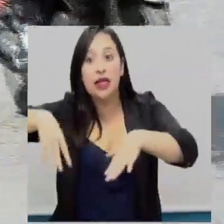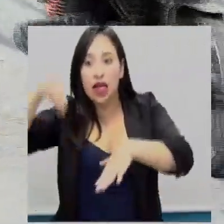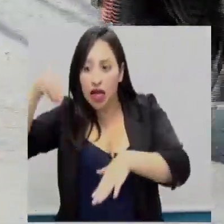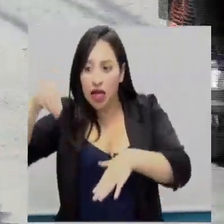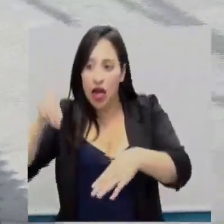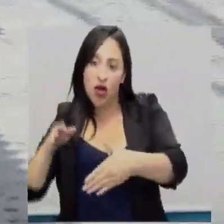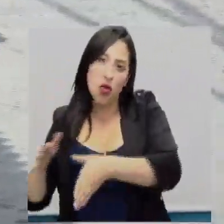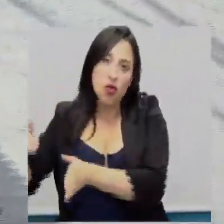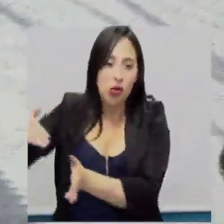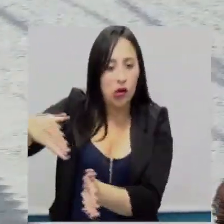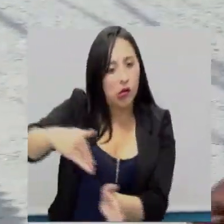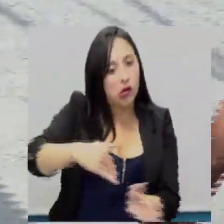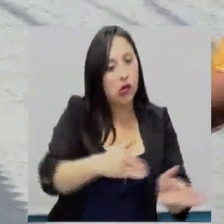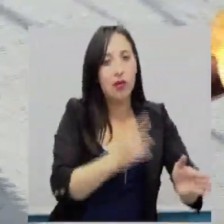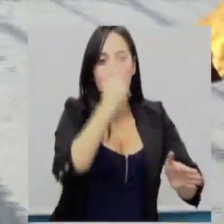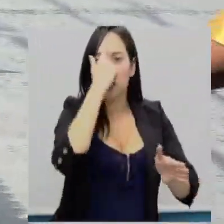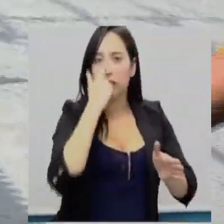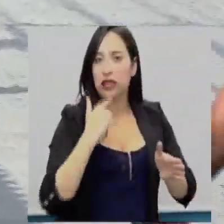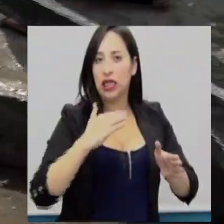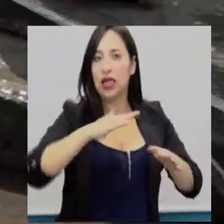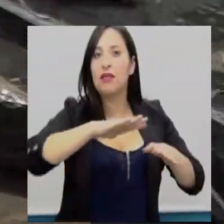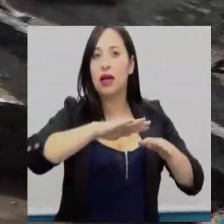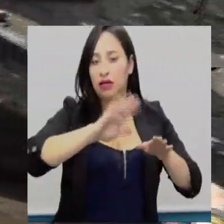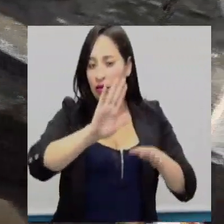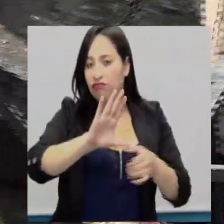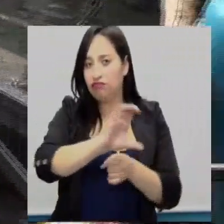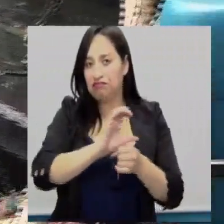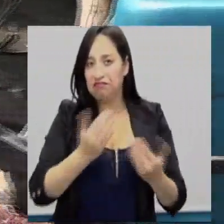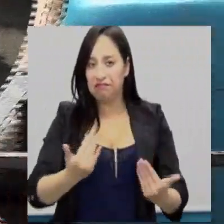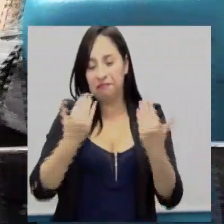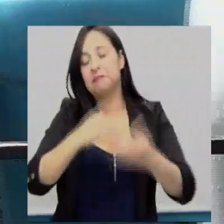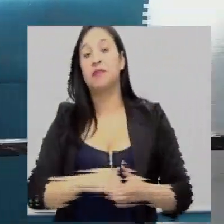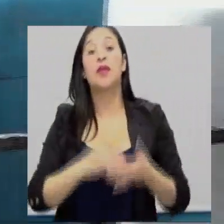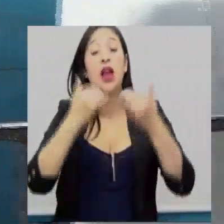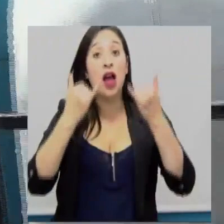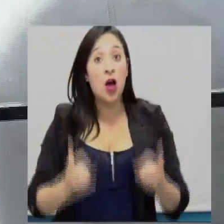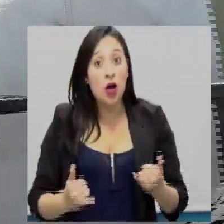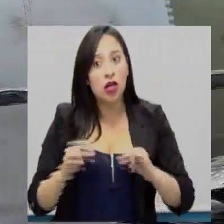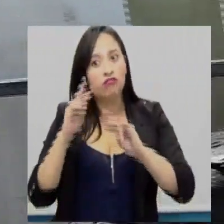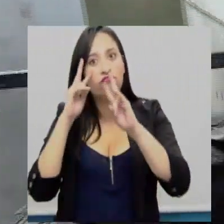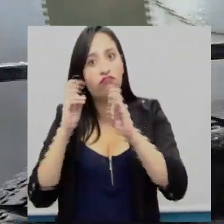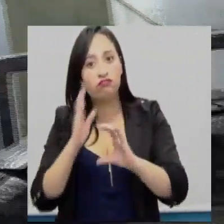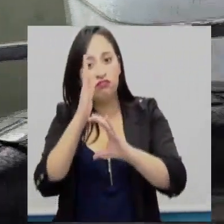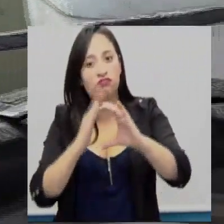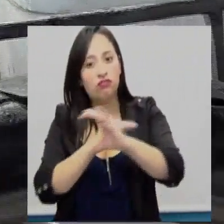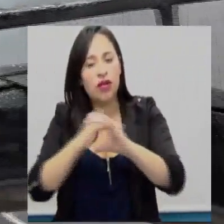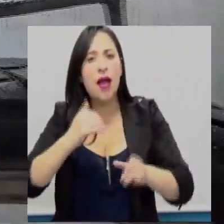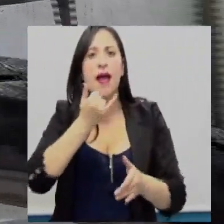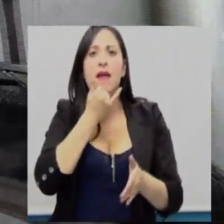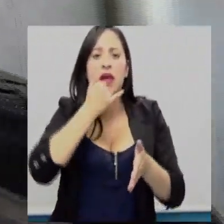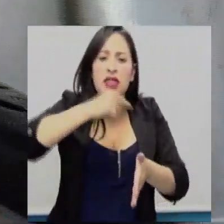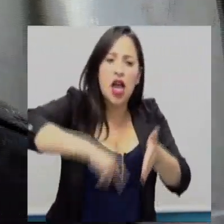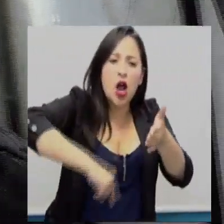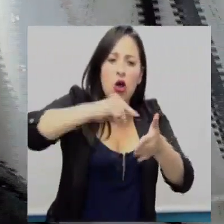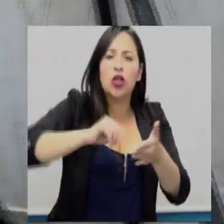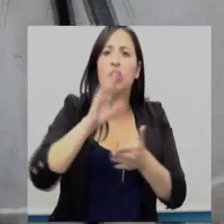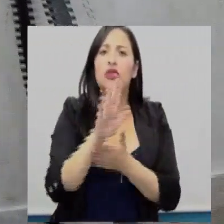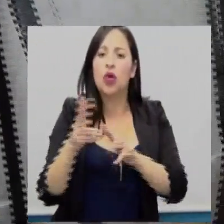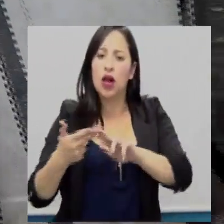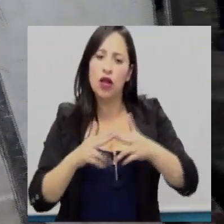de 150 barrios, la Contraloría General está investigando varios contratos relacionados con temas de acueducto y alcantarillado.